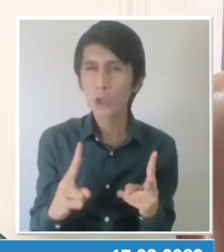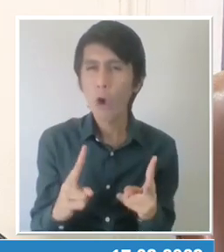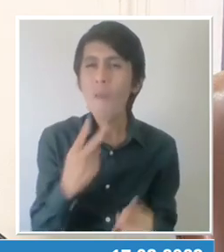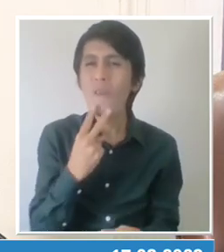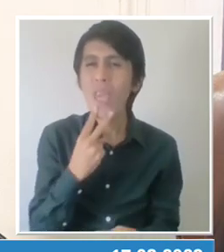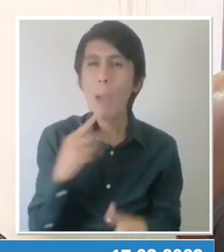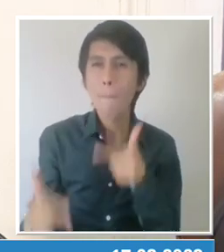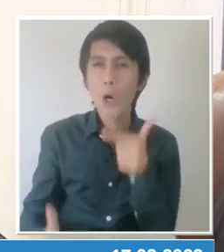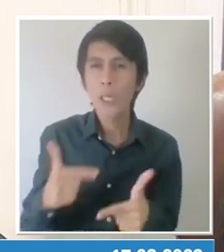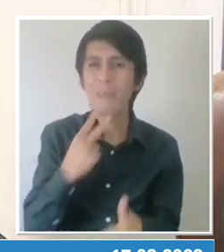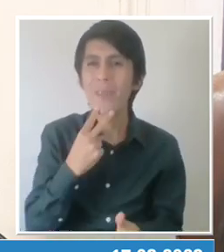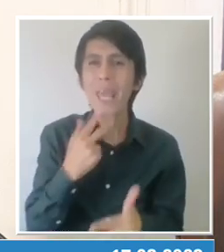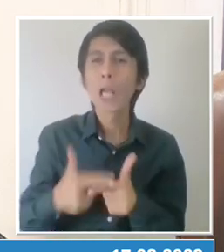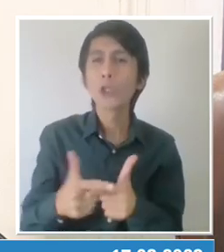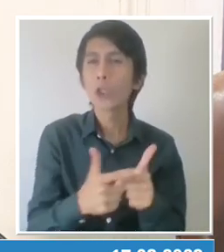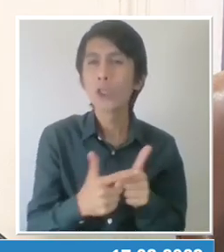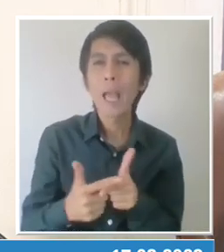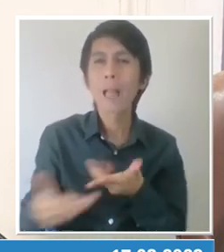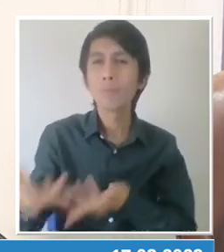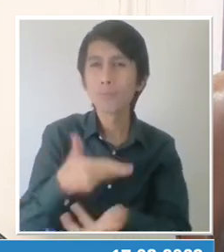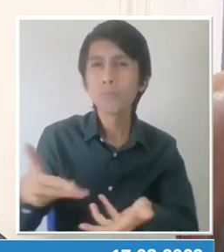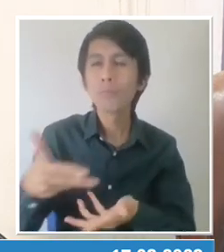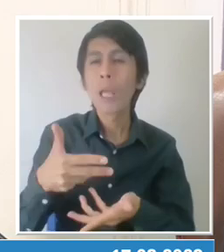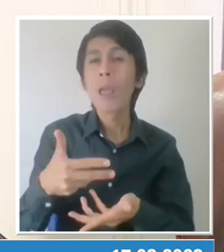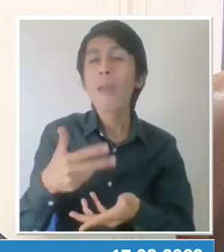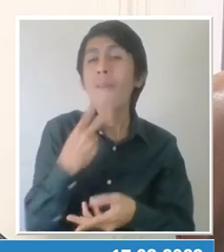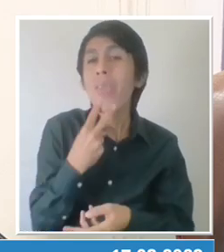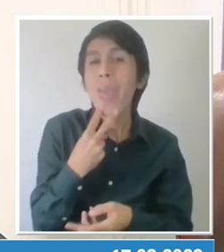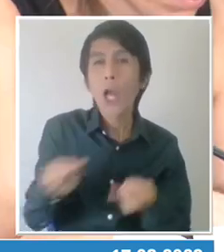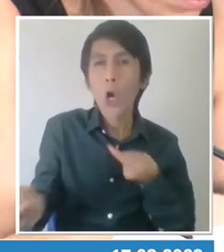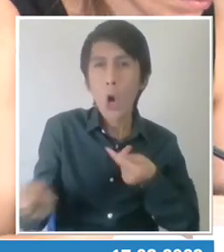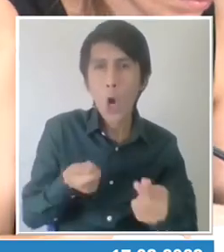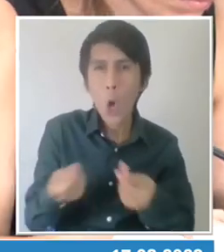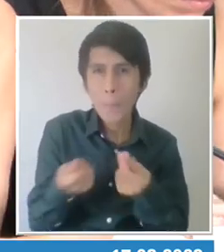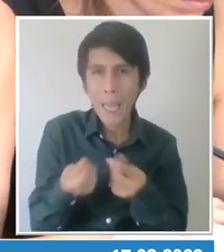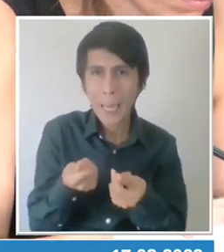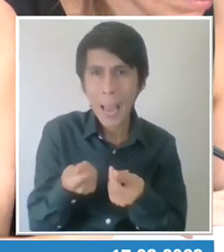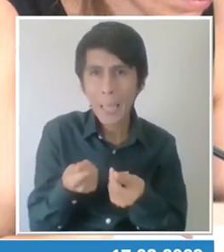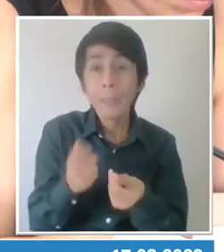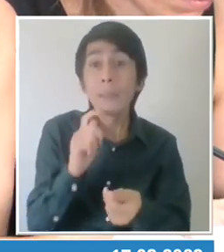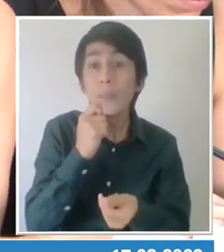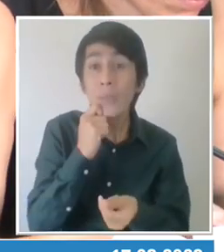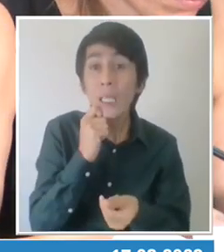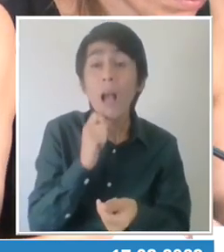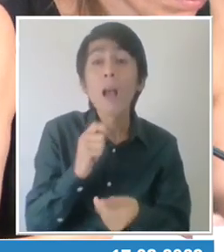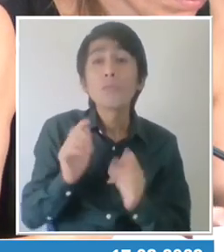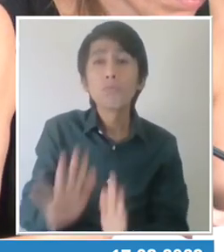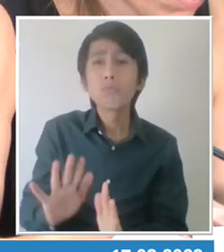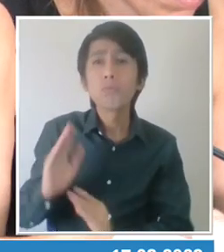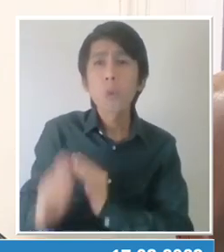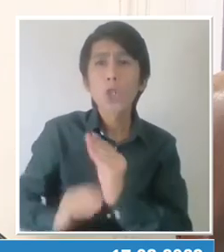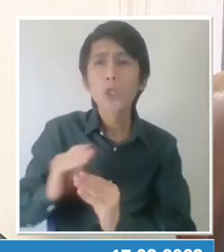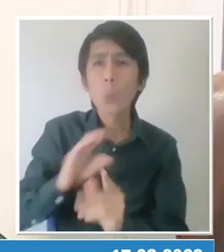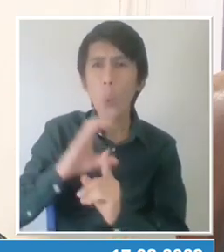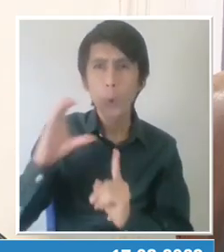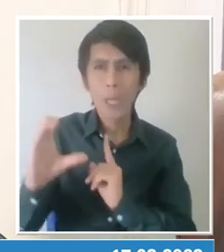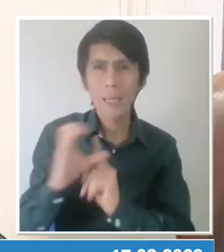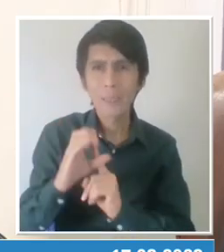la vida económica, son procesos culturales, civilizatorios de carácter